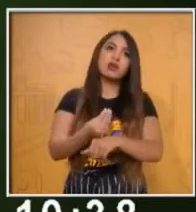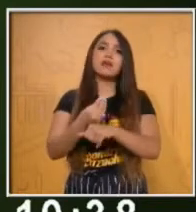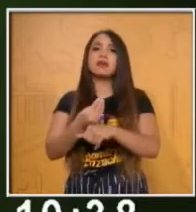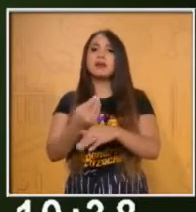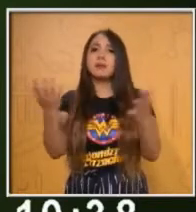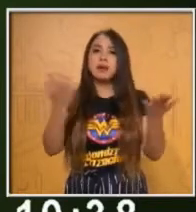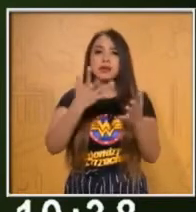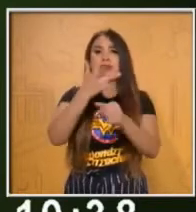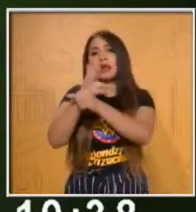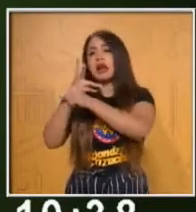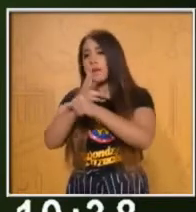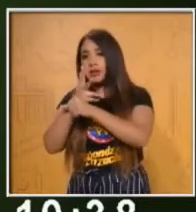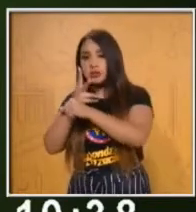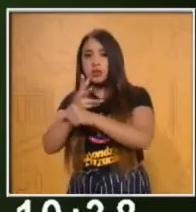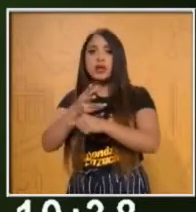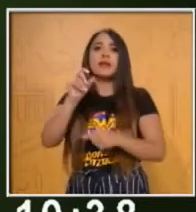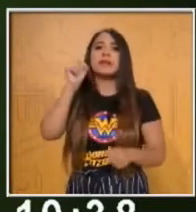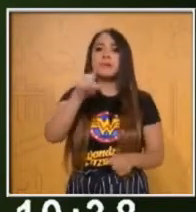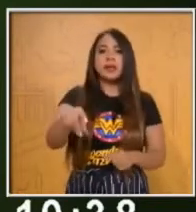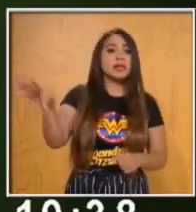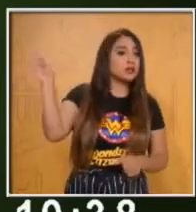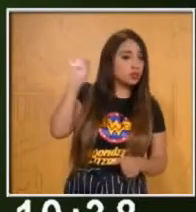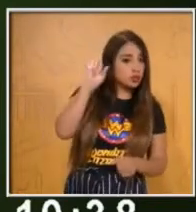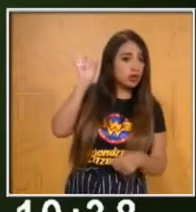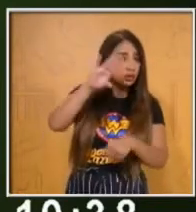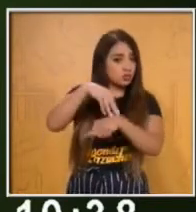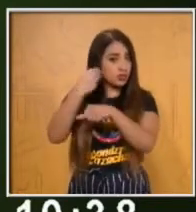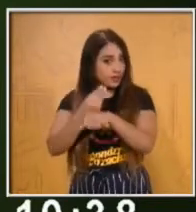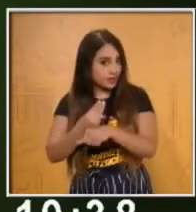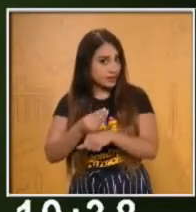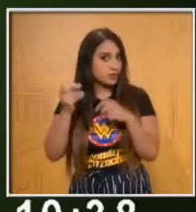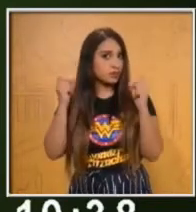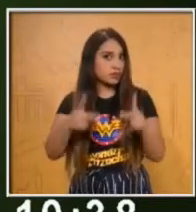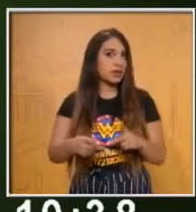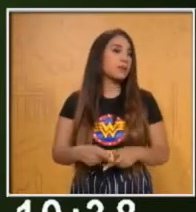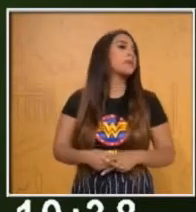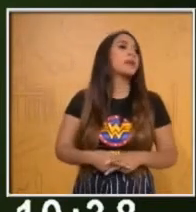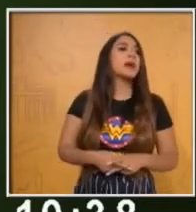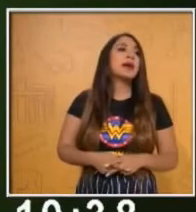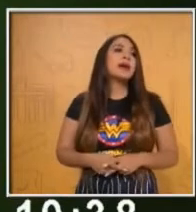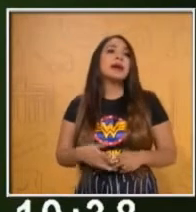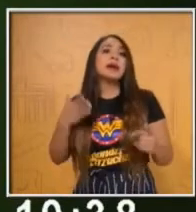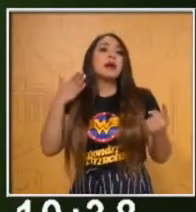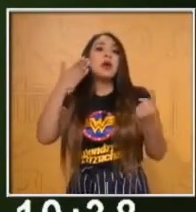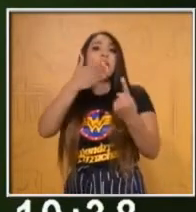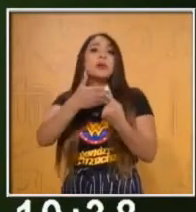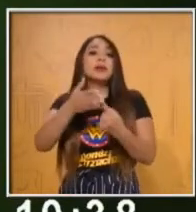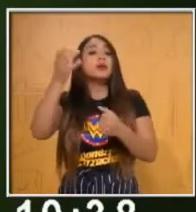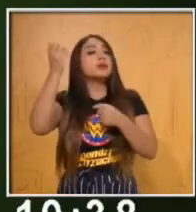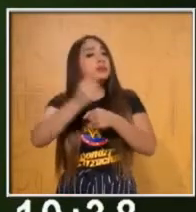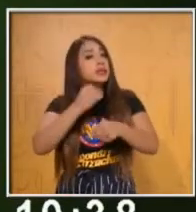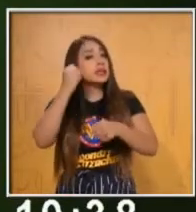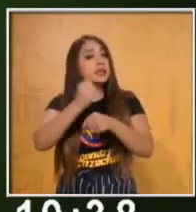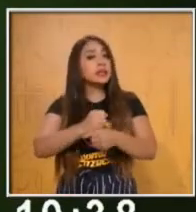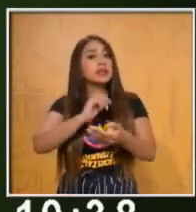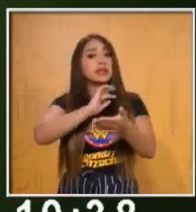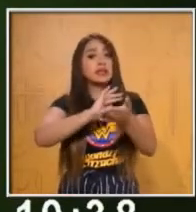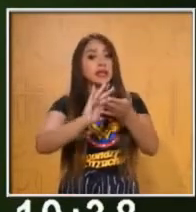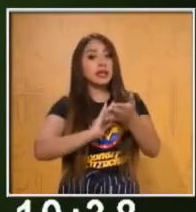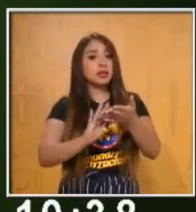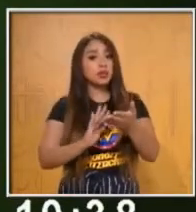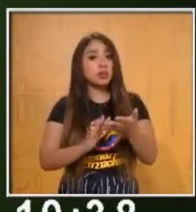volvernos a grabar, nos volvemos a escuchar hasta que se escuche bien. El objetivo es que practiques la lectura, que hagas